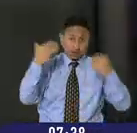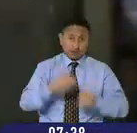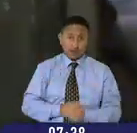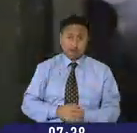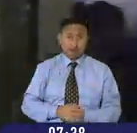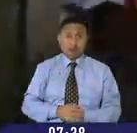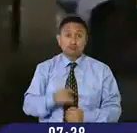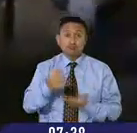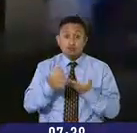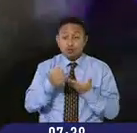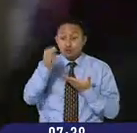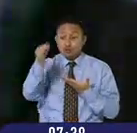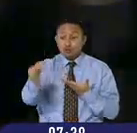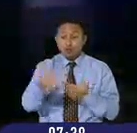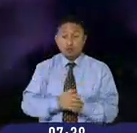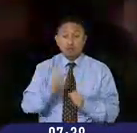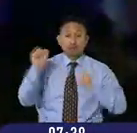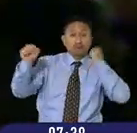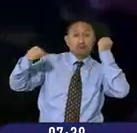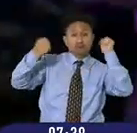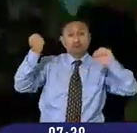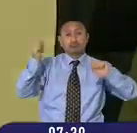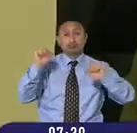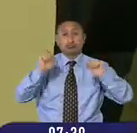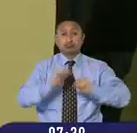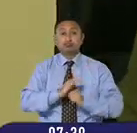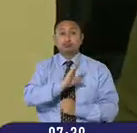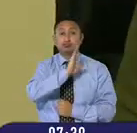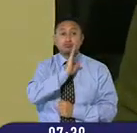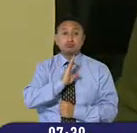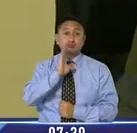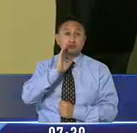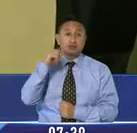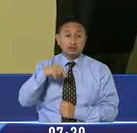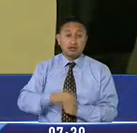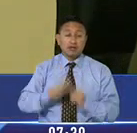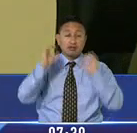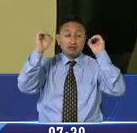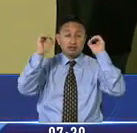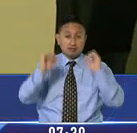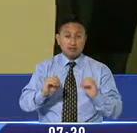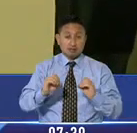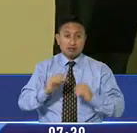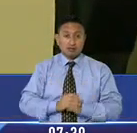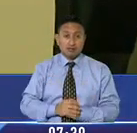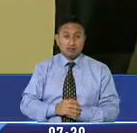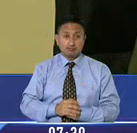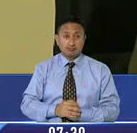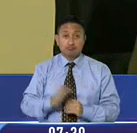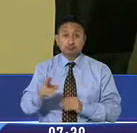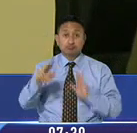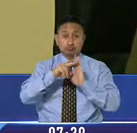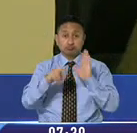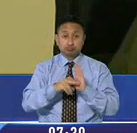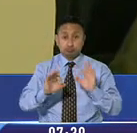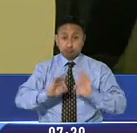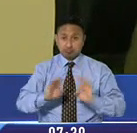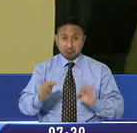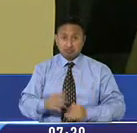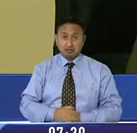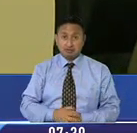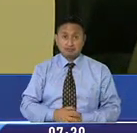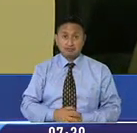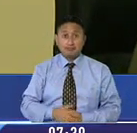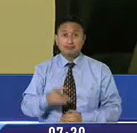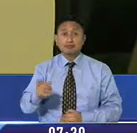cantones vecinos tienen abiertos discotecas, tienen abiertos bares, están los prostíbulos abiertos, no toman medidas en los restaurantes. Le he